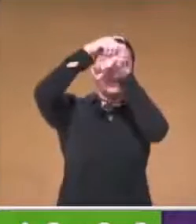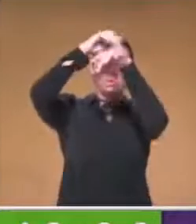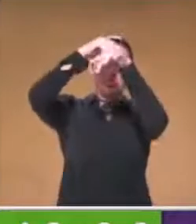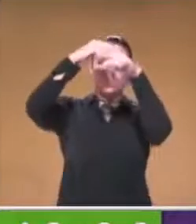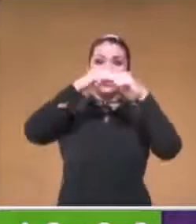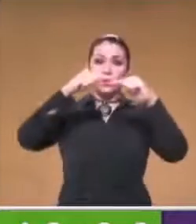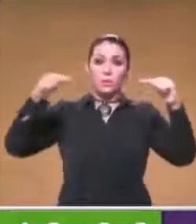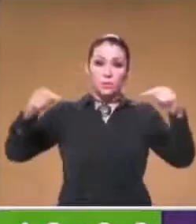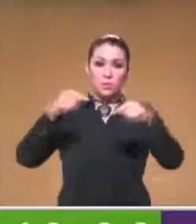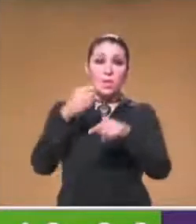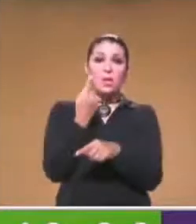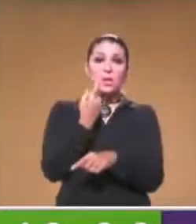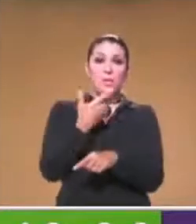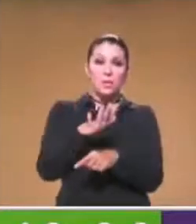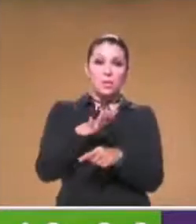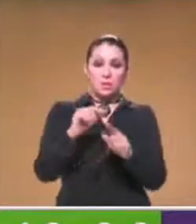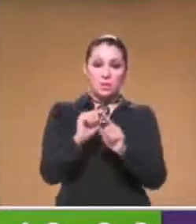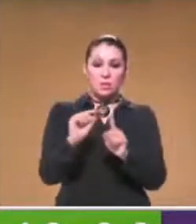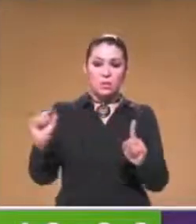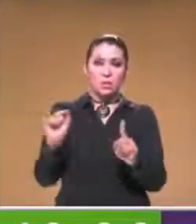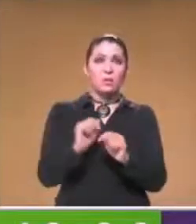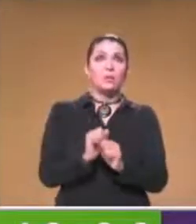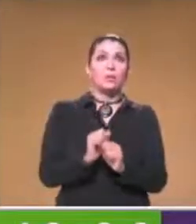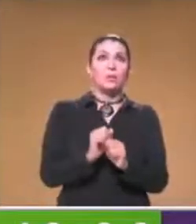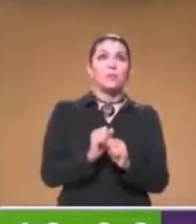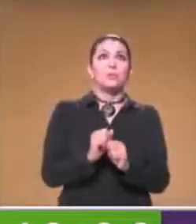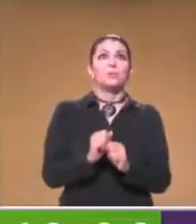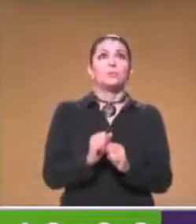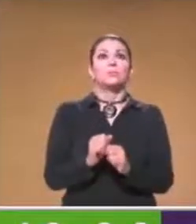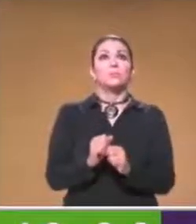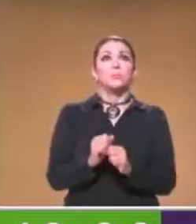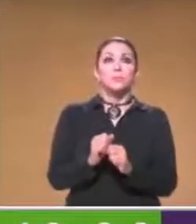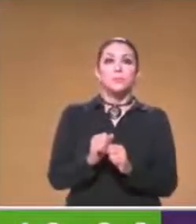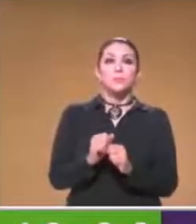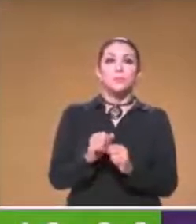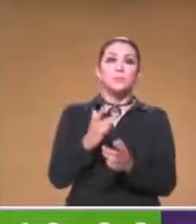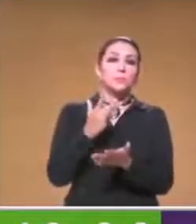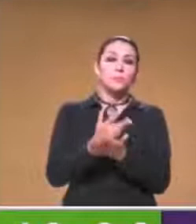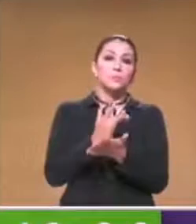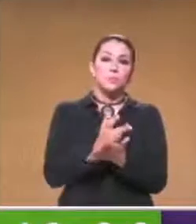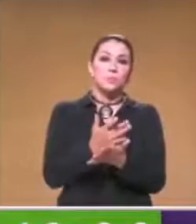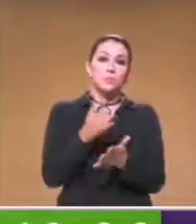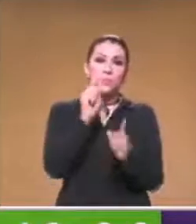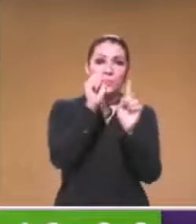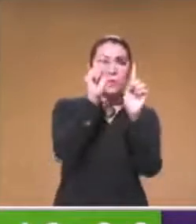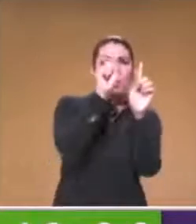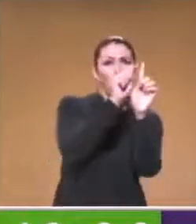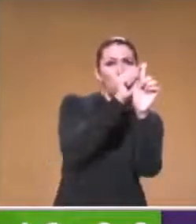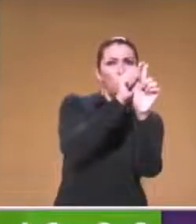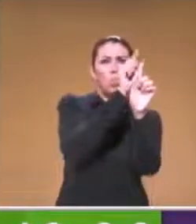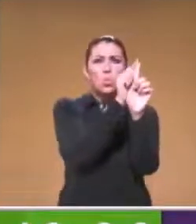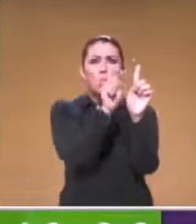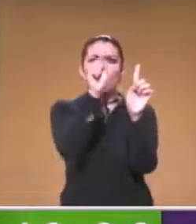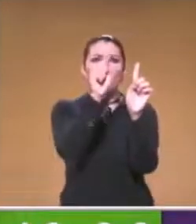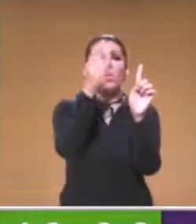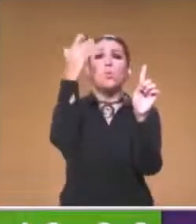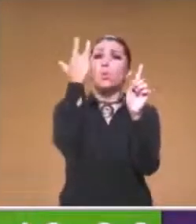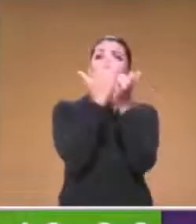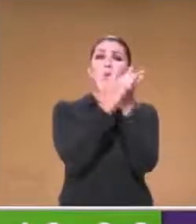de 10 con tantos ceros como decimales tenga. Es decir, solo tengo una decimal, por eso tengo